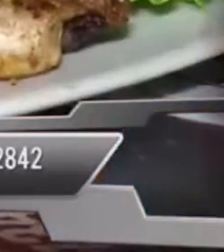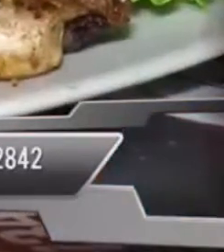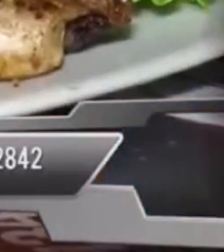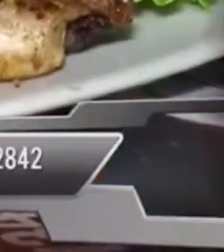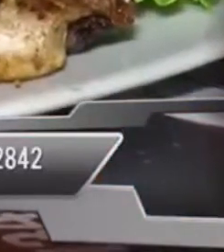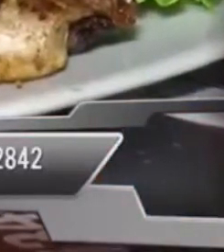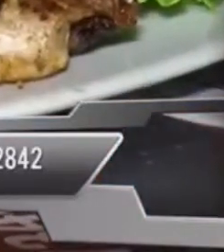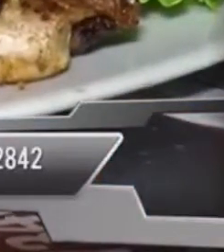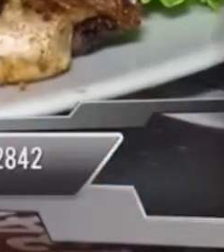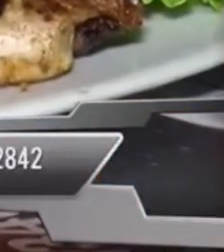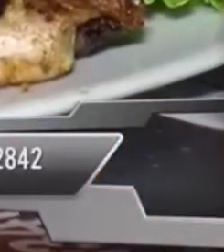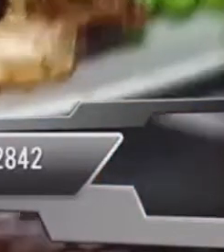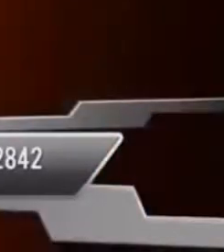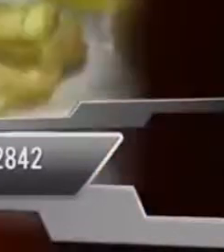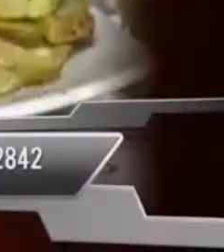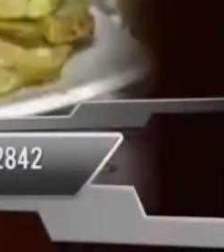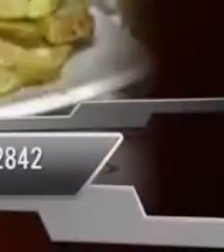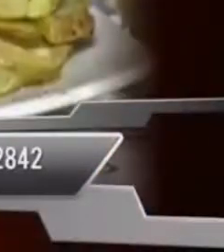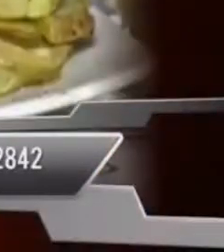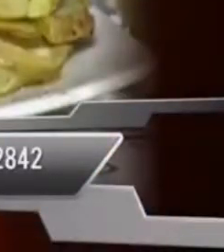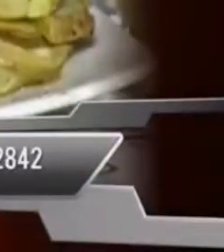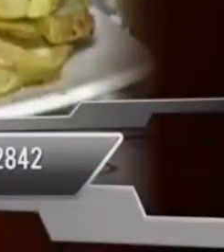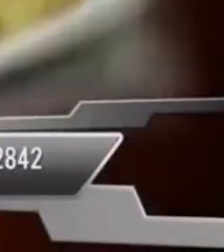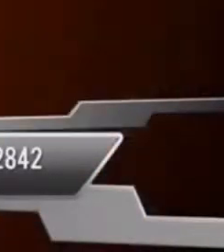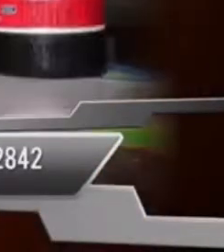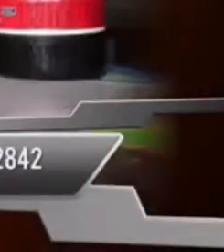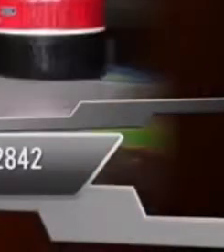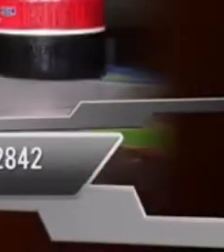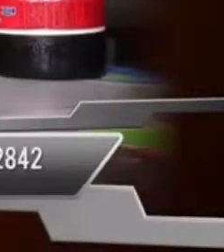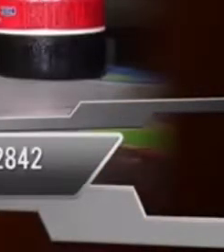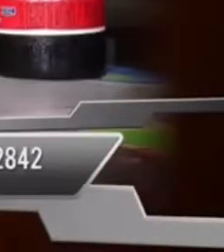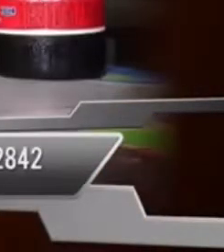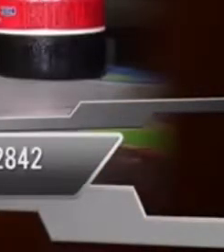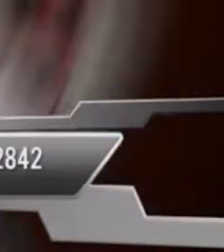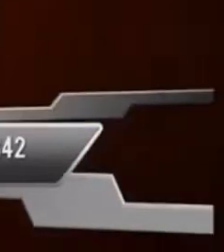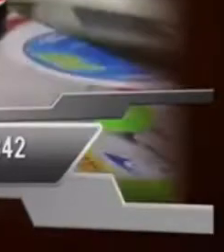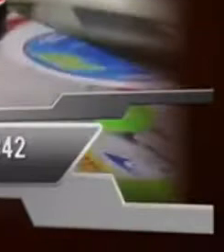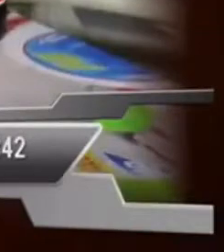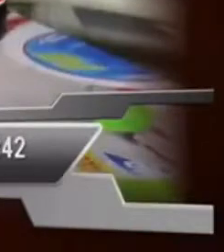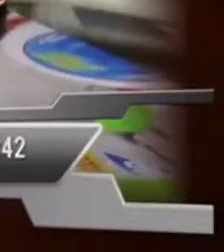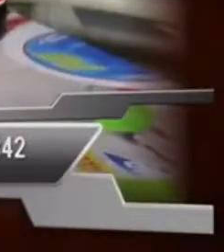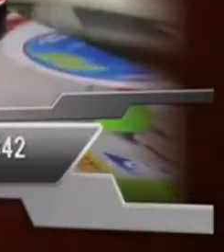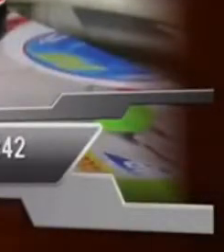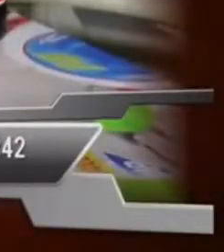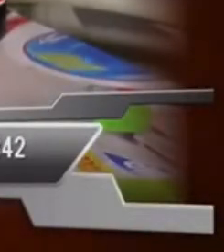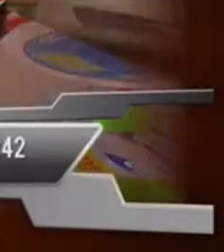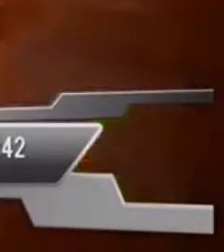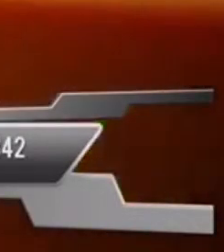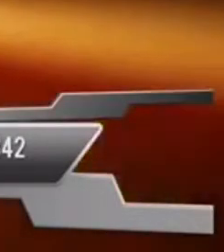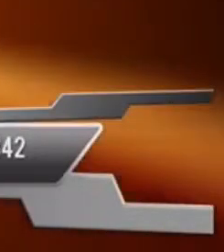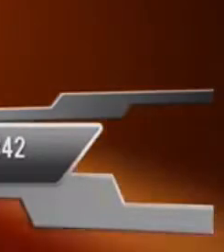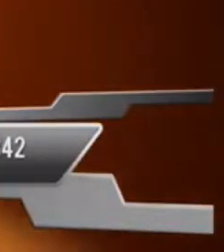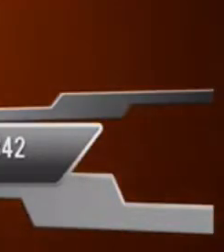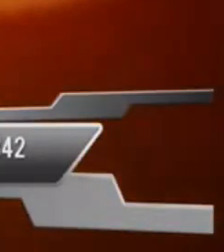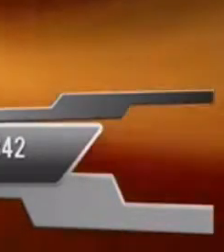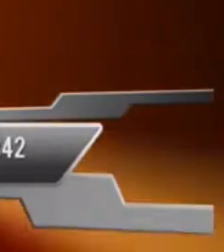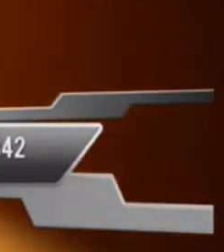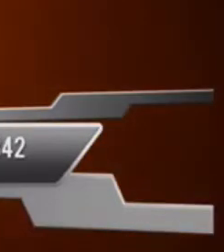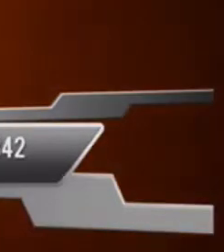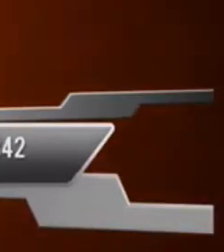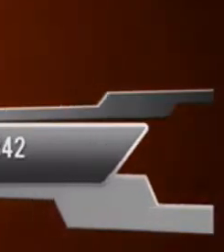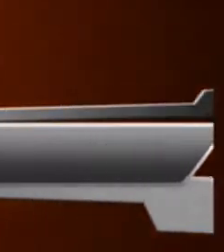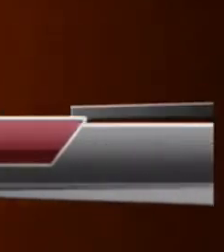de nuestras deliciosas comidas, las mejores hamburguesas, picadas, alitas barbecue y pase un momento